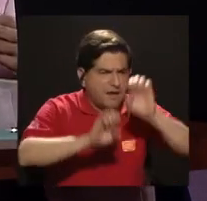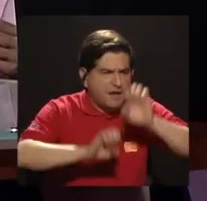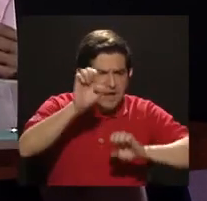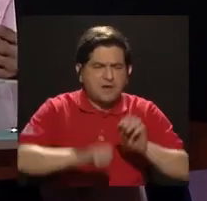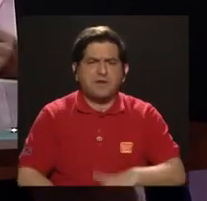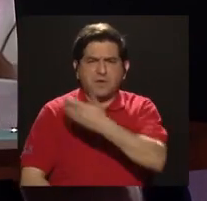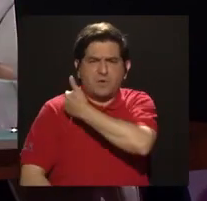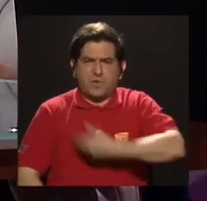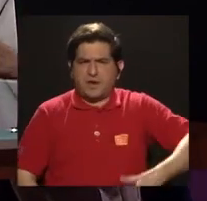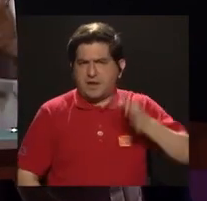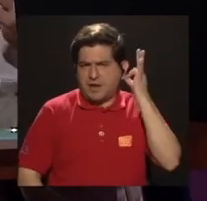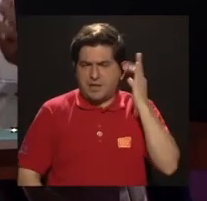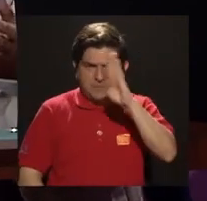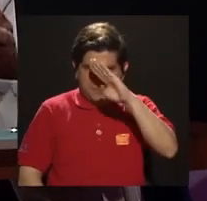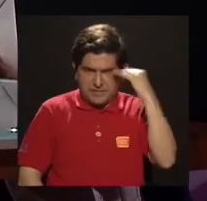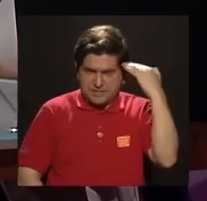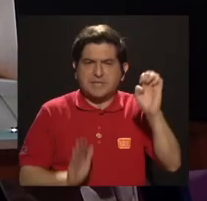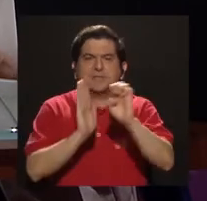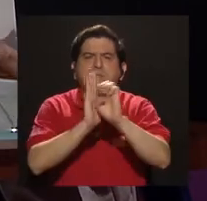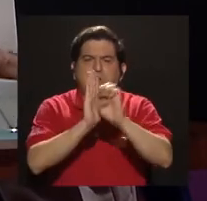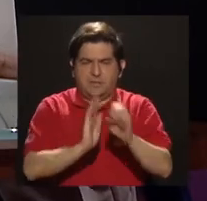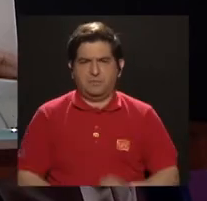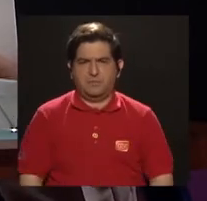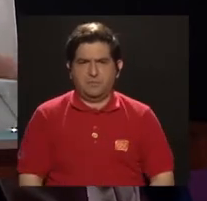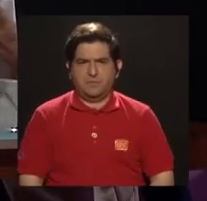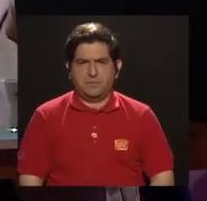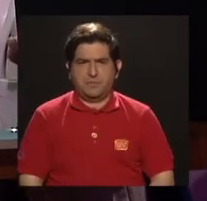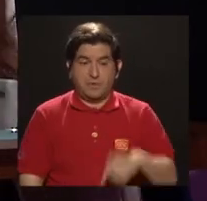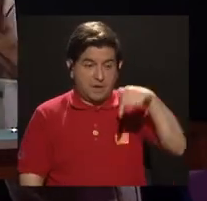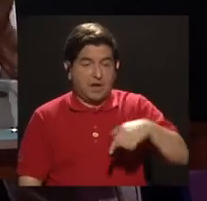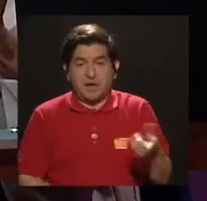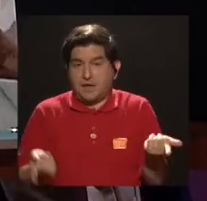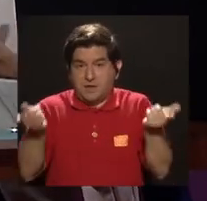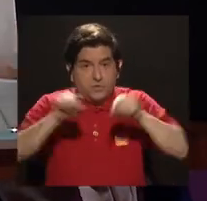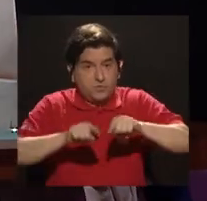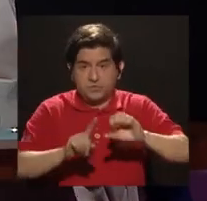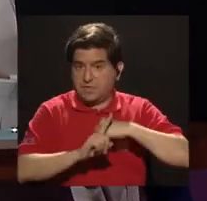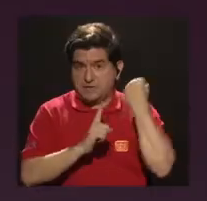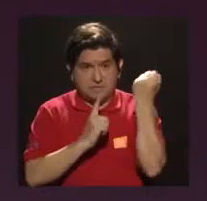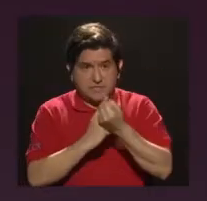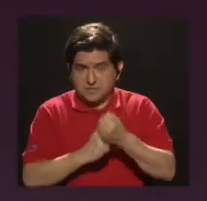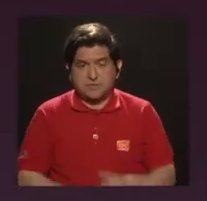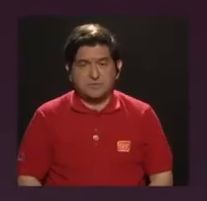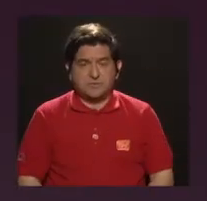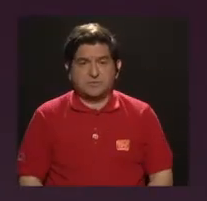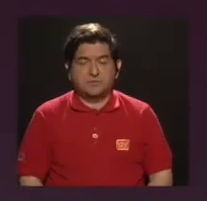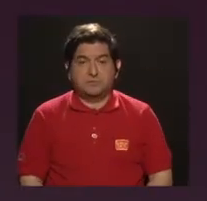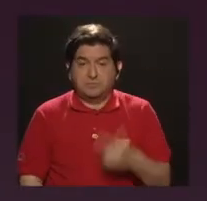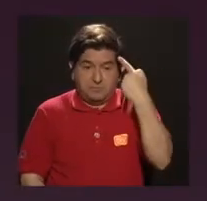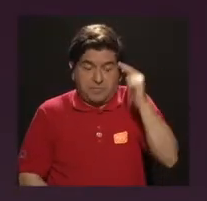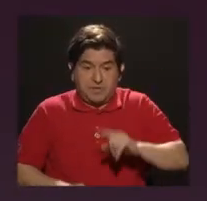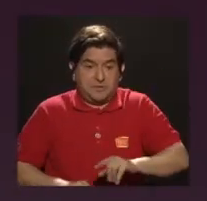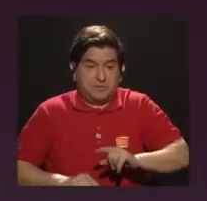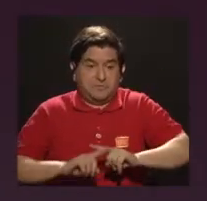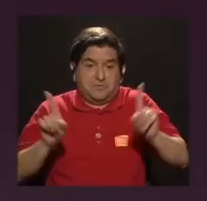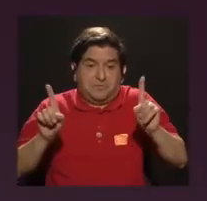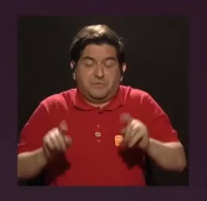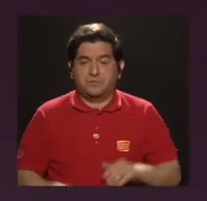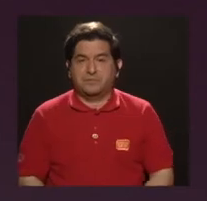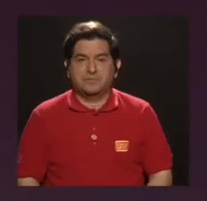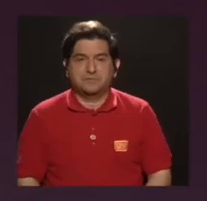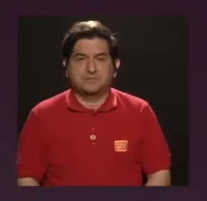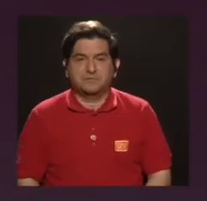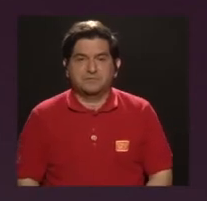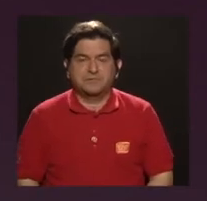de la presidenta chinchilla por ejemplo aquí no hay impeachment pero quién sabe qué hubiera pasado bueno yo creo que si efectivamente en el caso de la